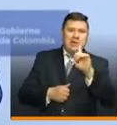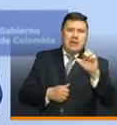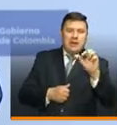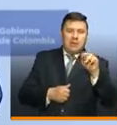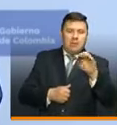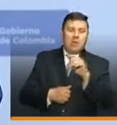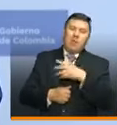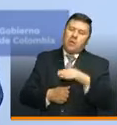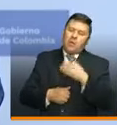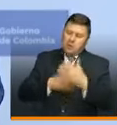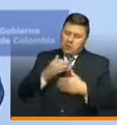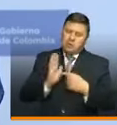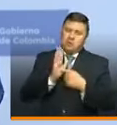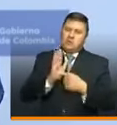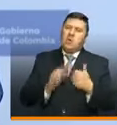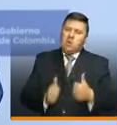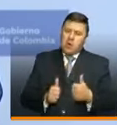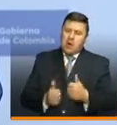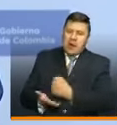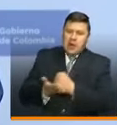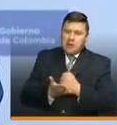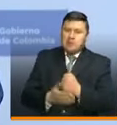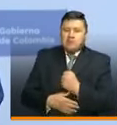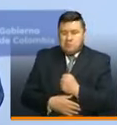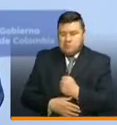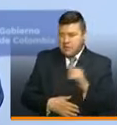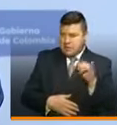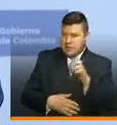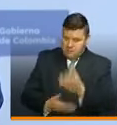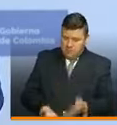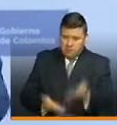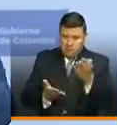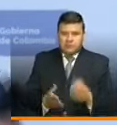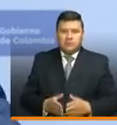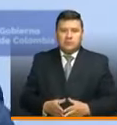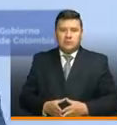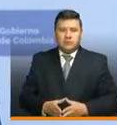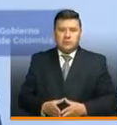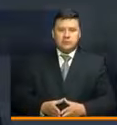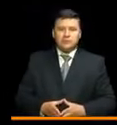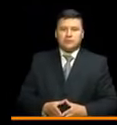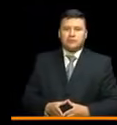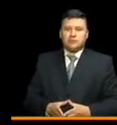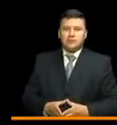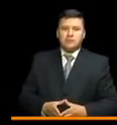parte de este proceso y han sido una gran ayuda. Entonces, Gina, adelante, por favor.